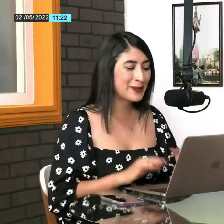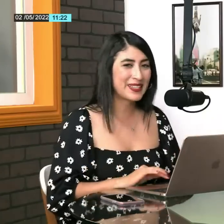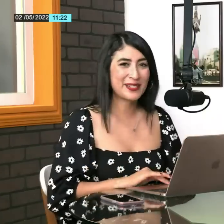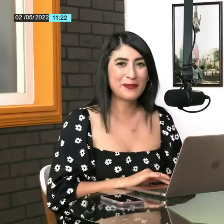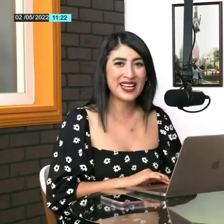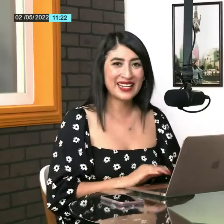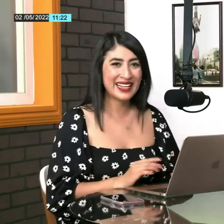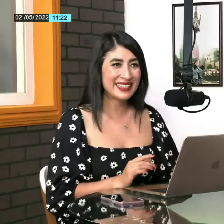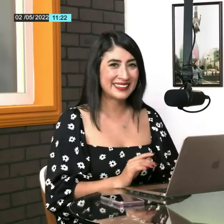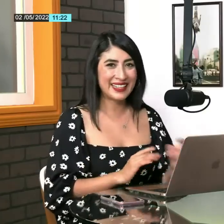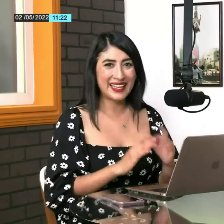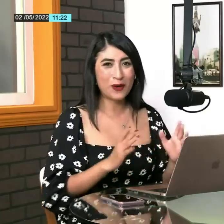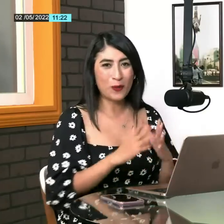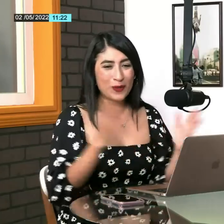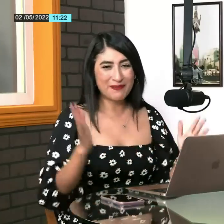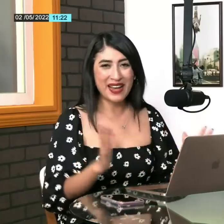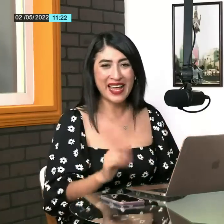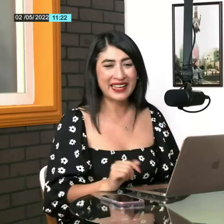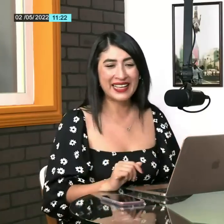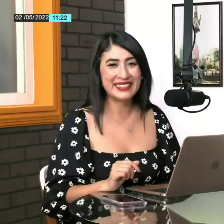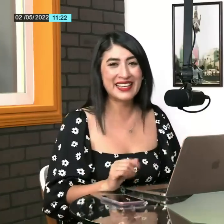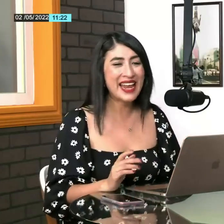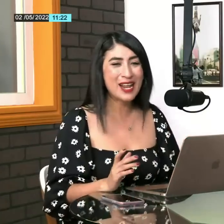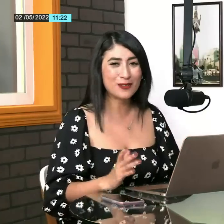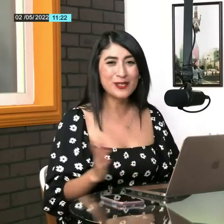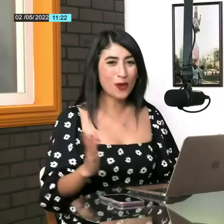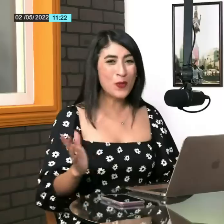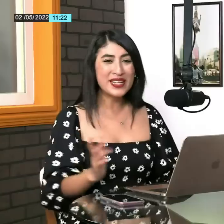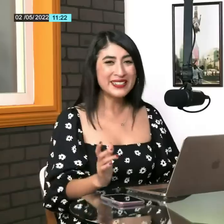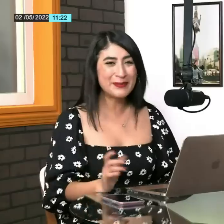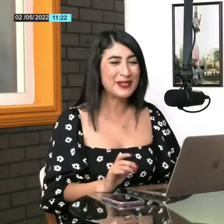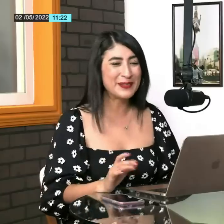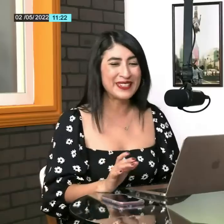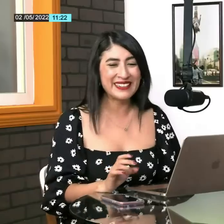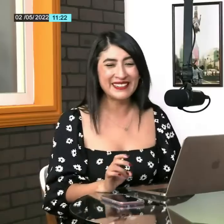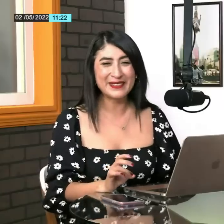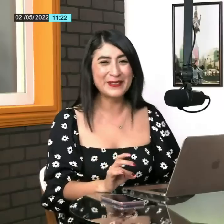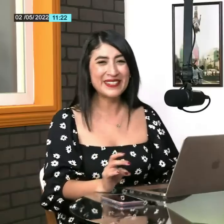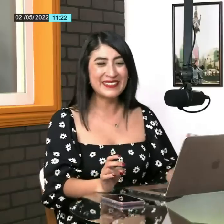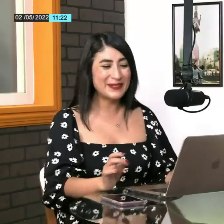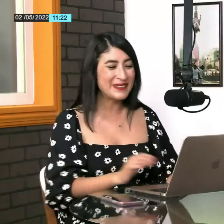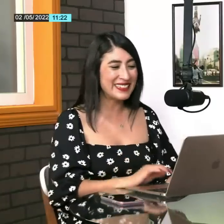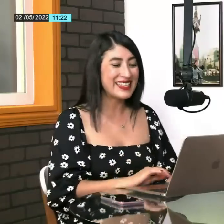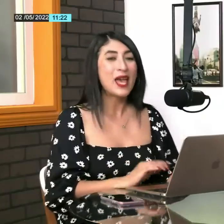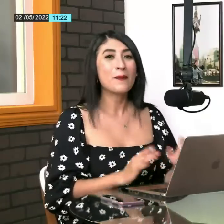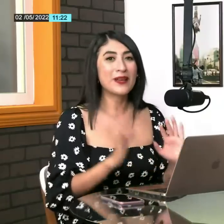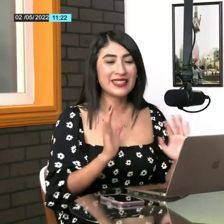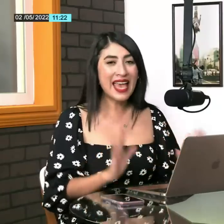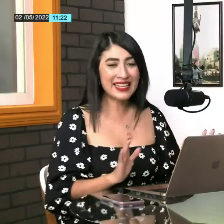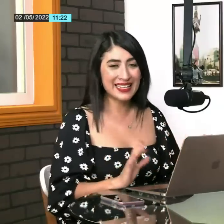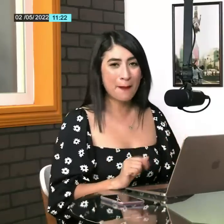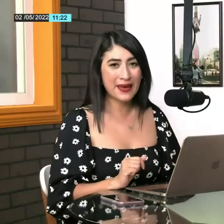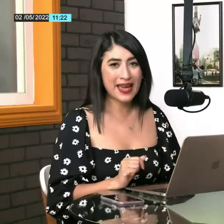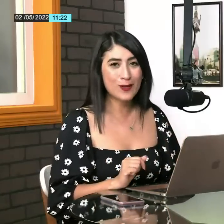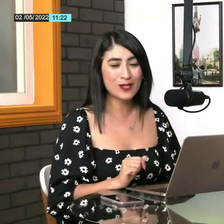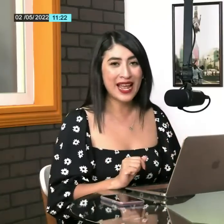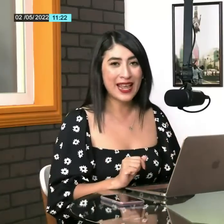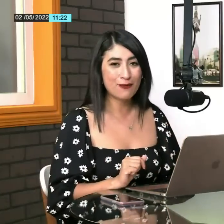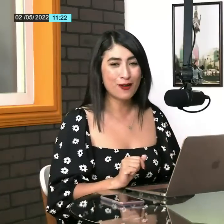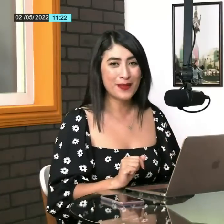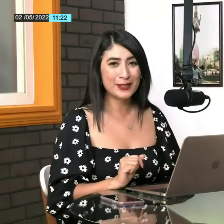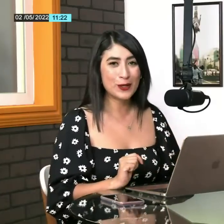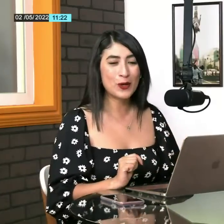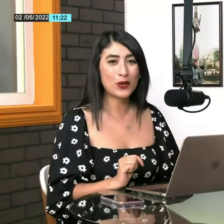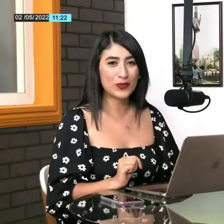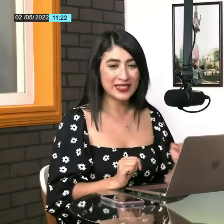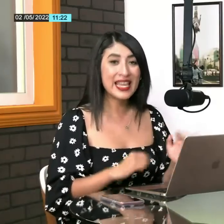está diciendo que este plan es común y para enseñarle a los niños comunismo y no sé qué tantas cosas entonces pues hay que estar apegados a